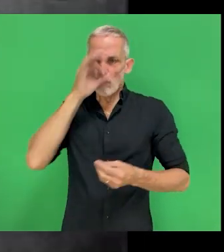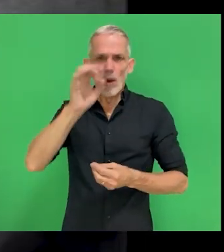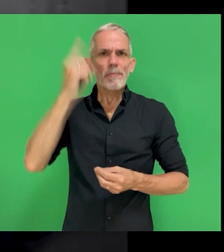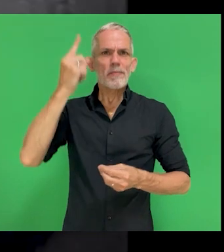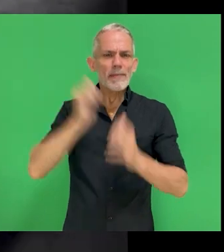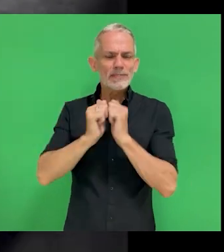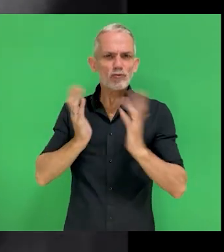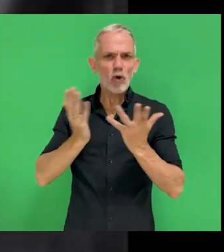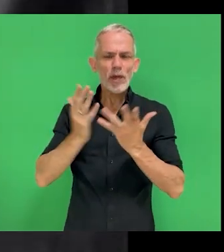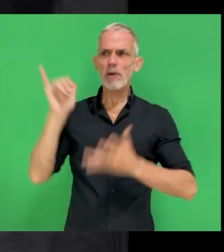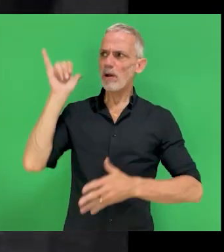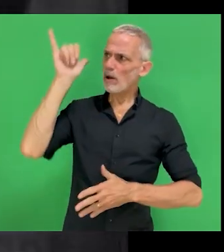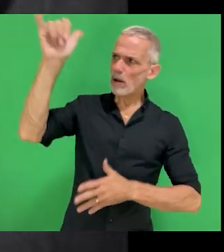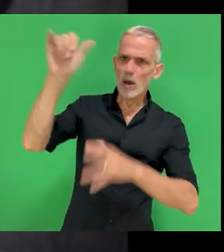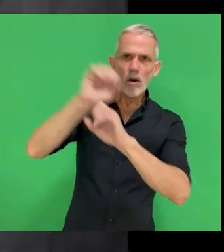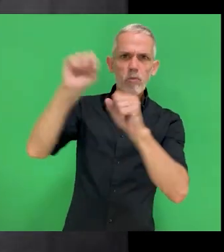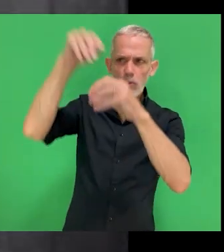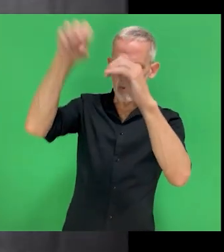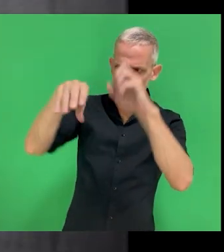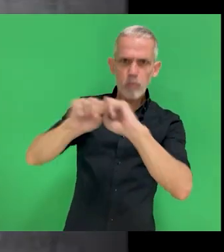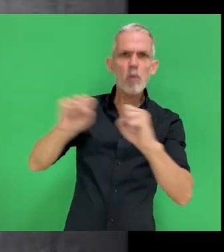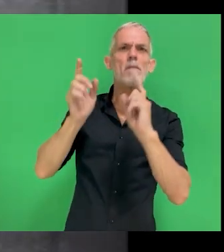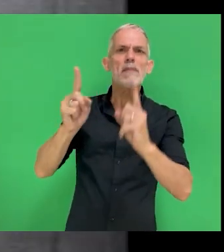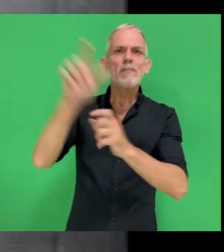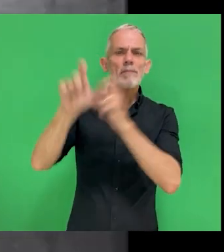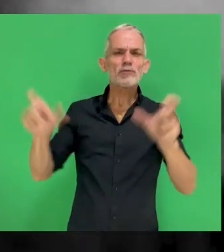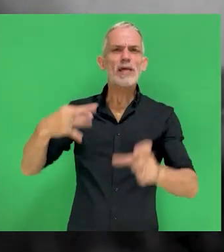visto. Bombardean a su propia población civil.